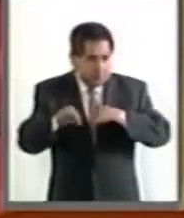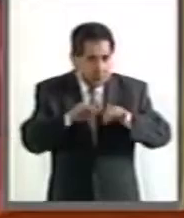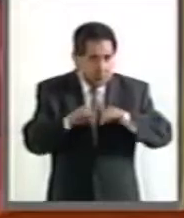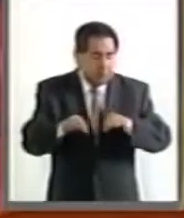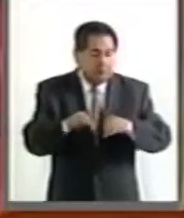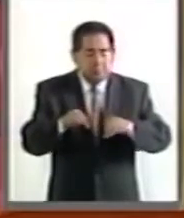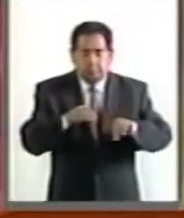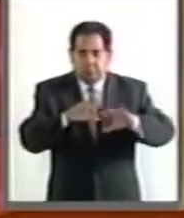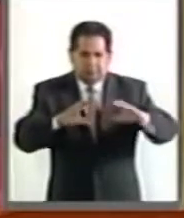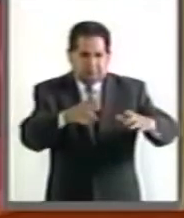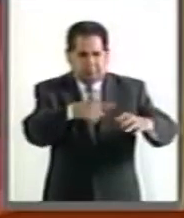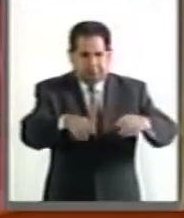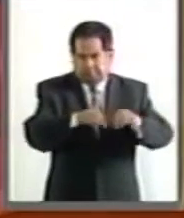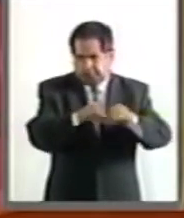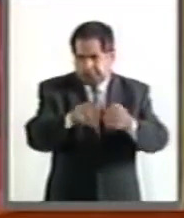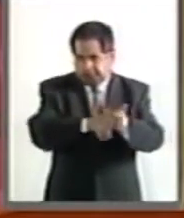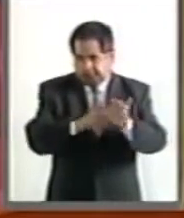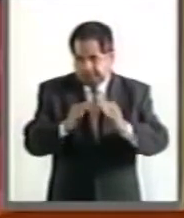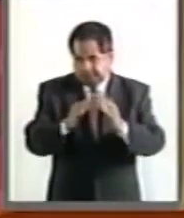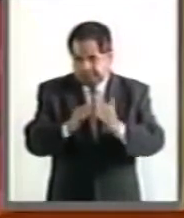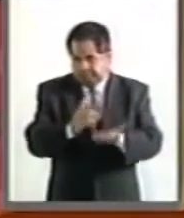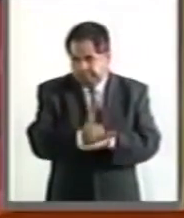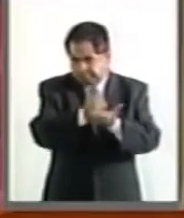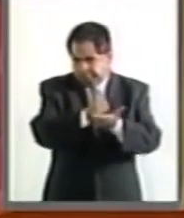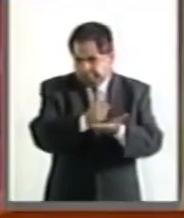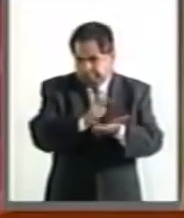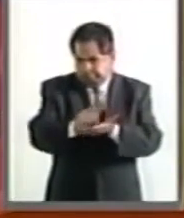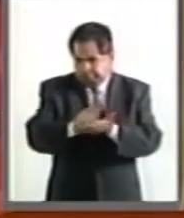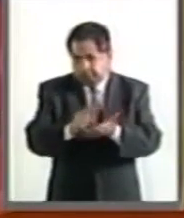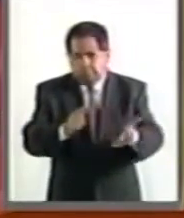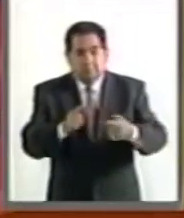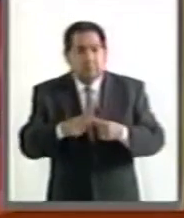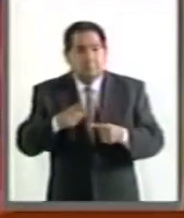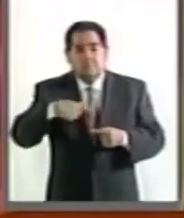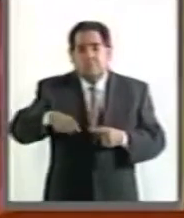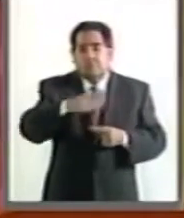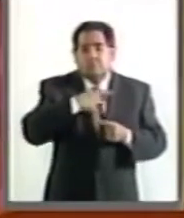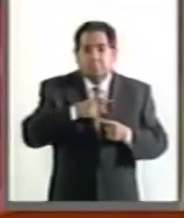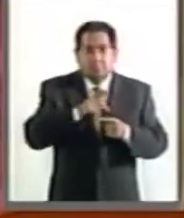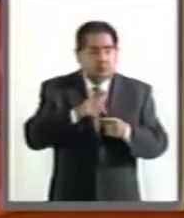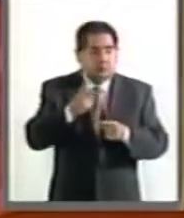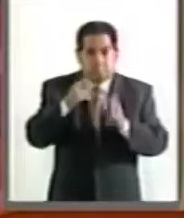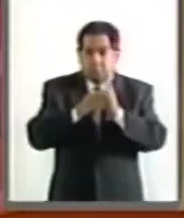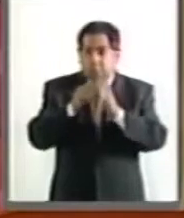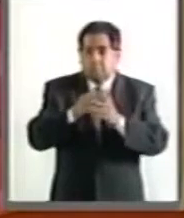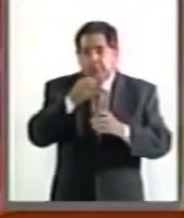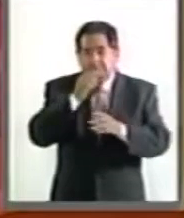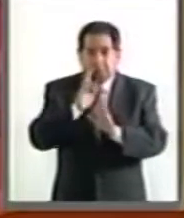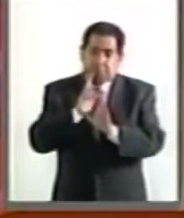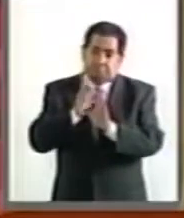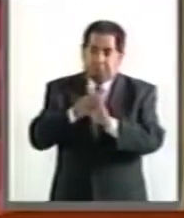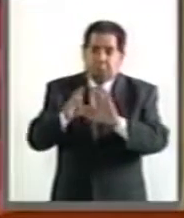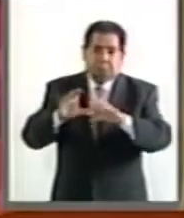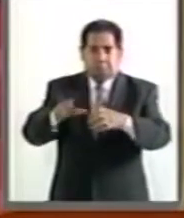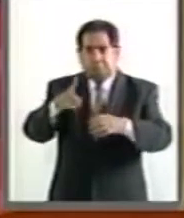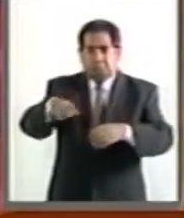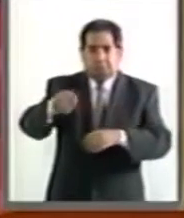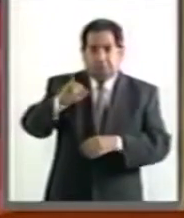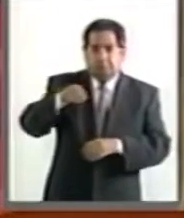trabajo. Sin embargo, esos 2 millones de mujeres no van a entrar de la noche a la mañana a